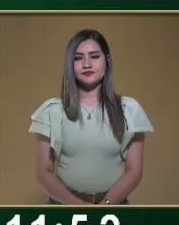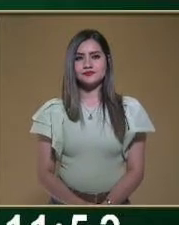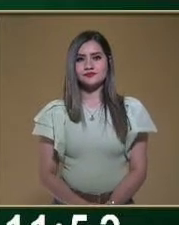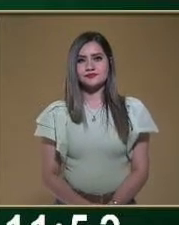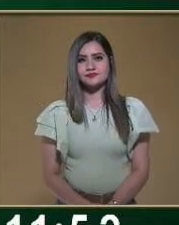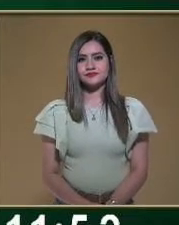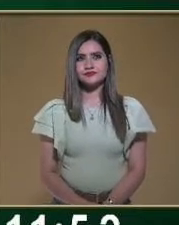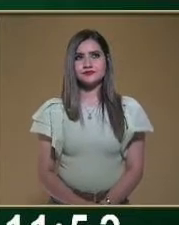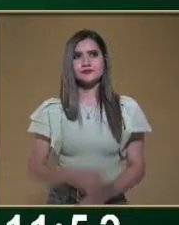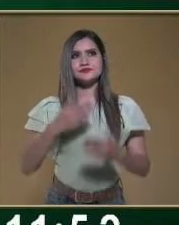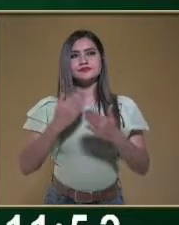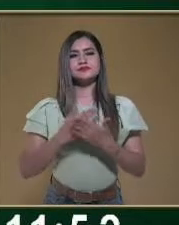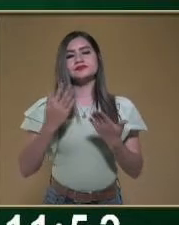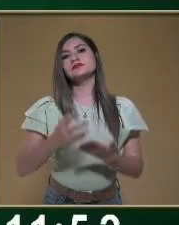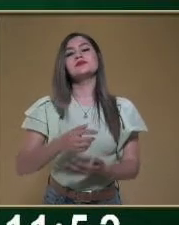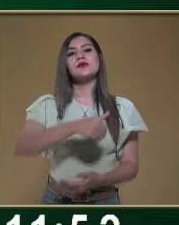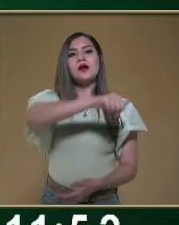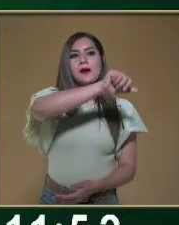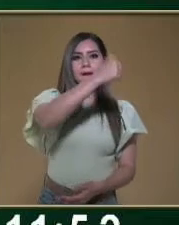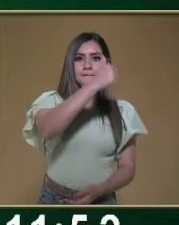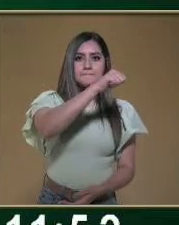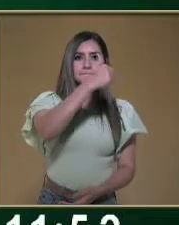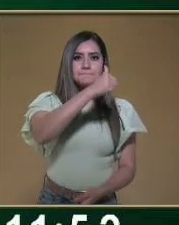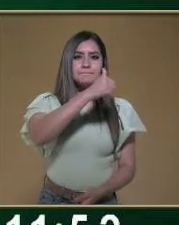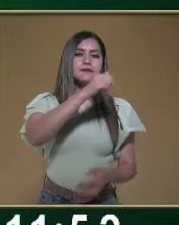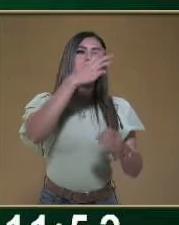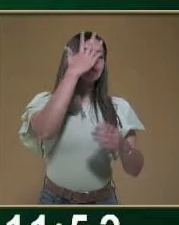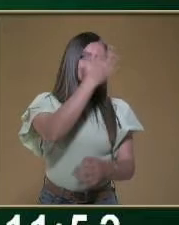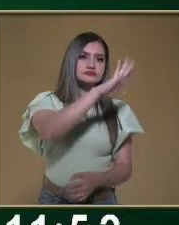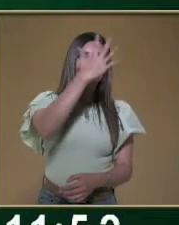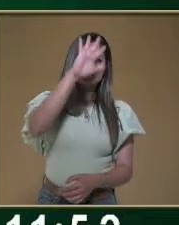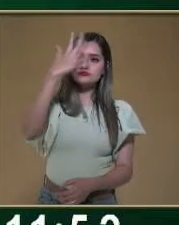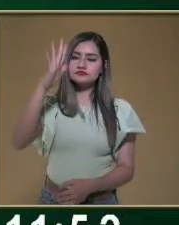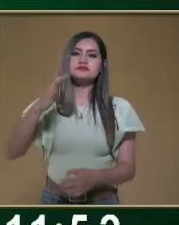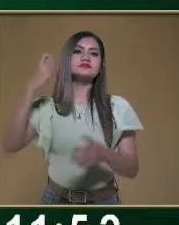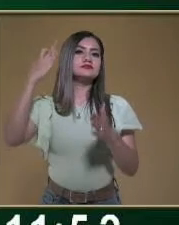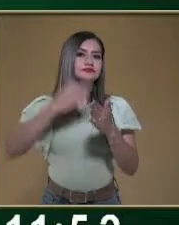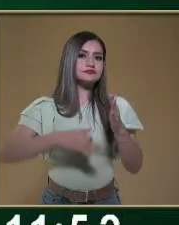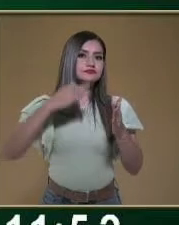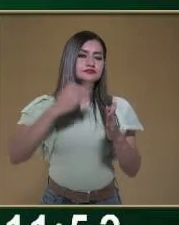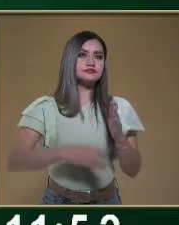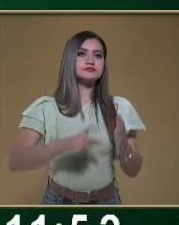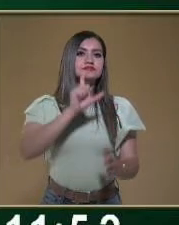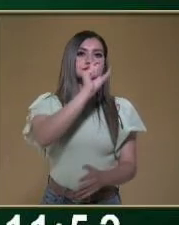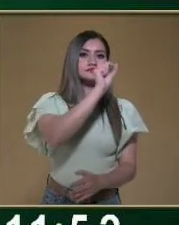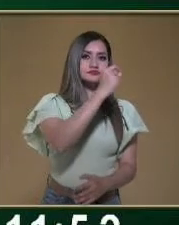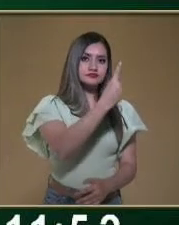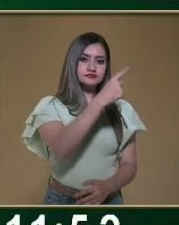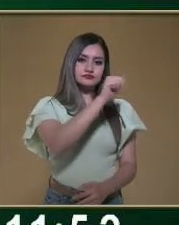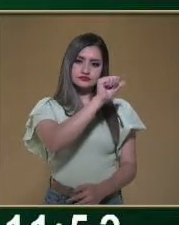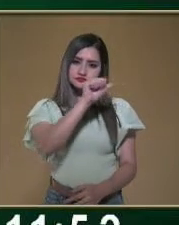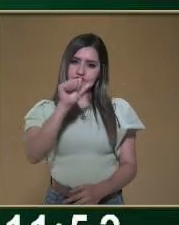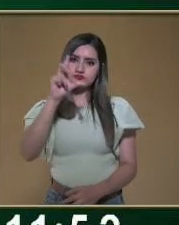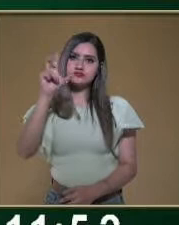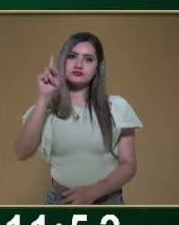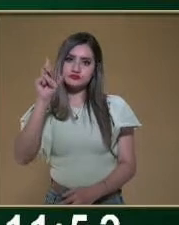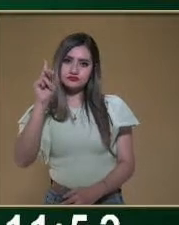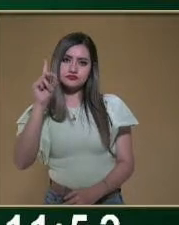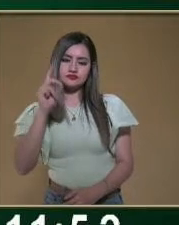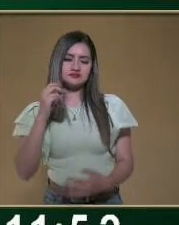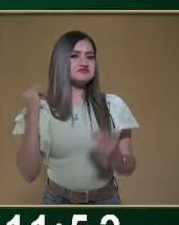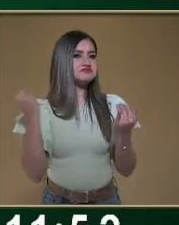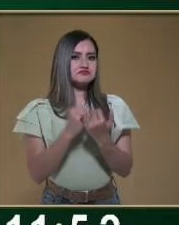10 en 10, pues sería el 21. Entonces, me falta la fila del 21 a 30, que ahí sí voy de 1 en 1, maestra